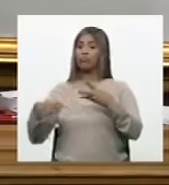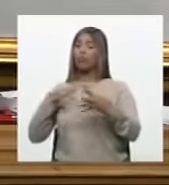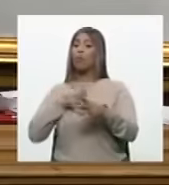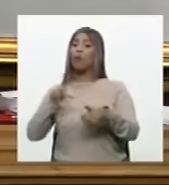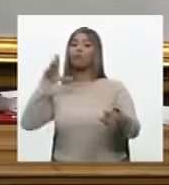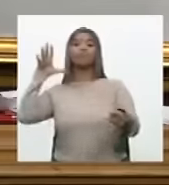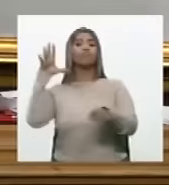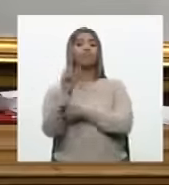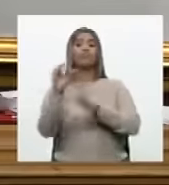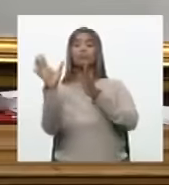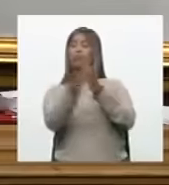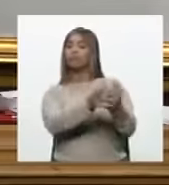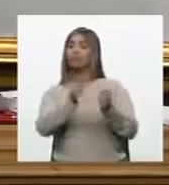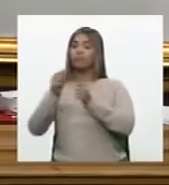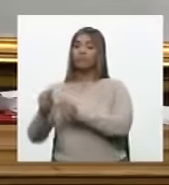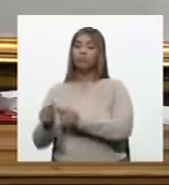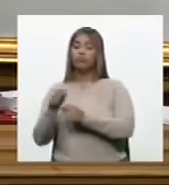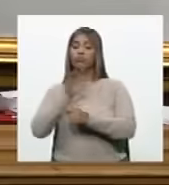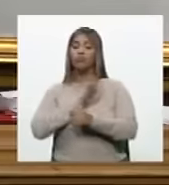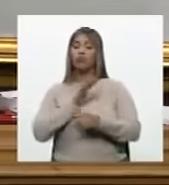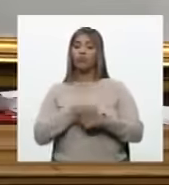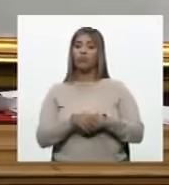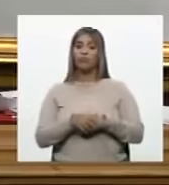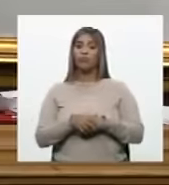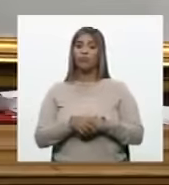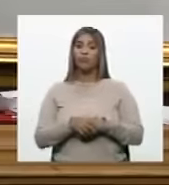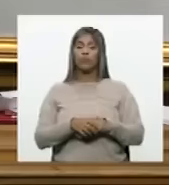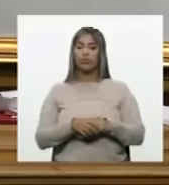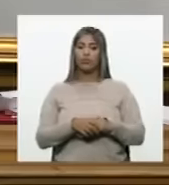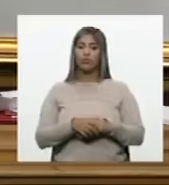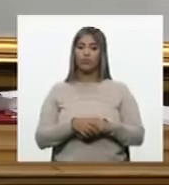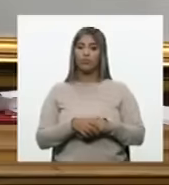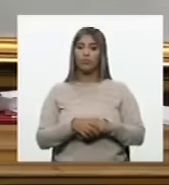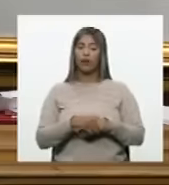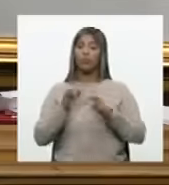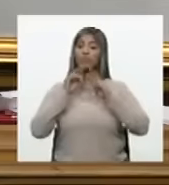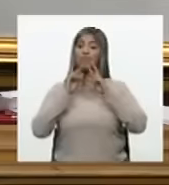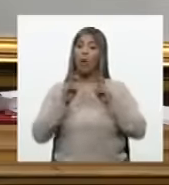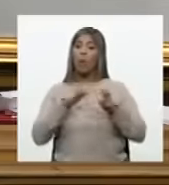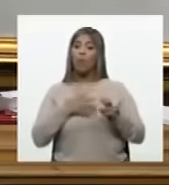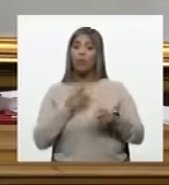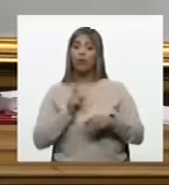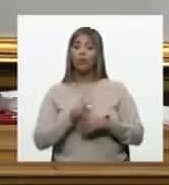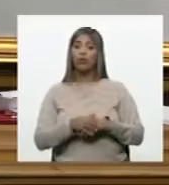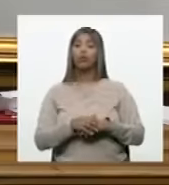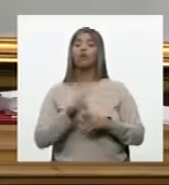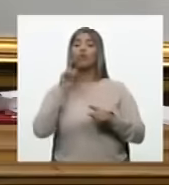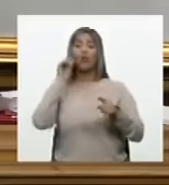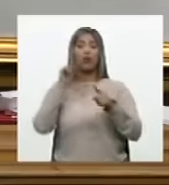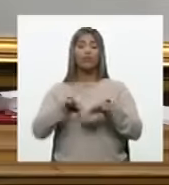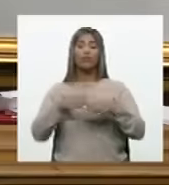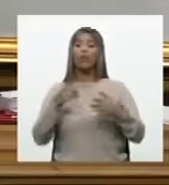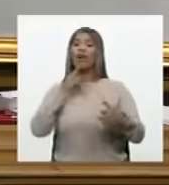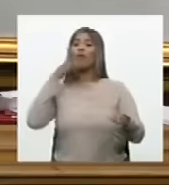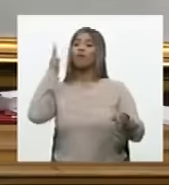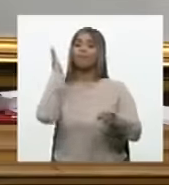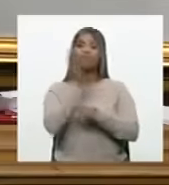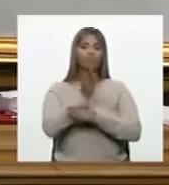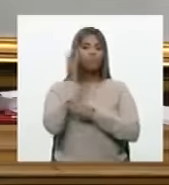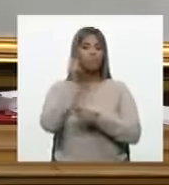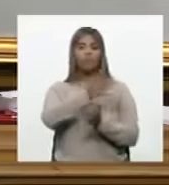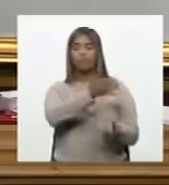aplicación, yo voy a quitarlo con todo respeto, verificar la posibilidad de la aplicación, no, con el fin de que se aplique.